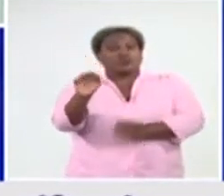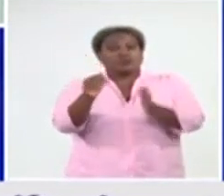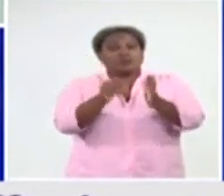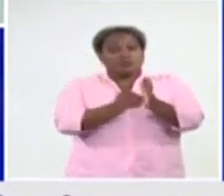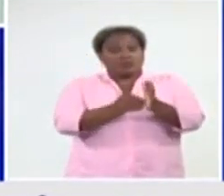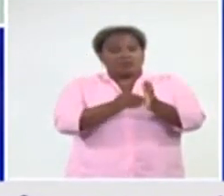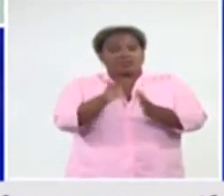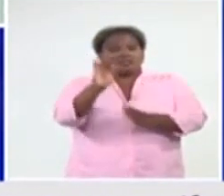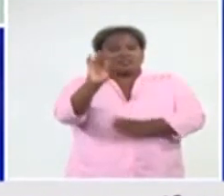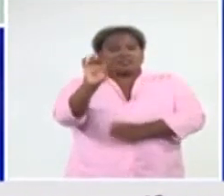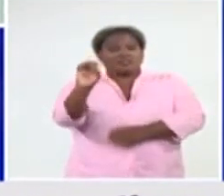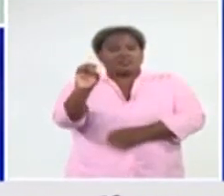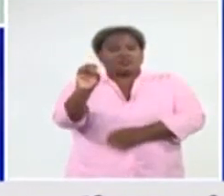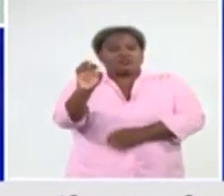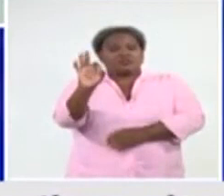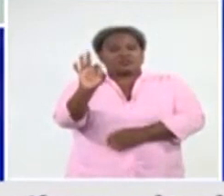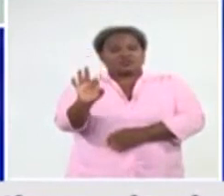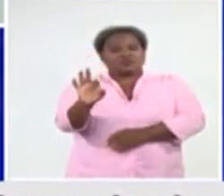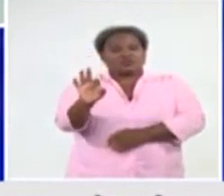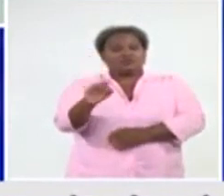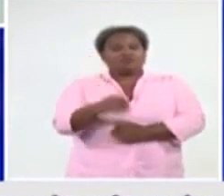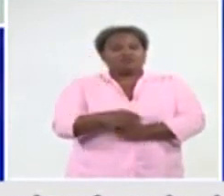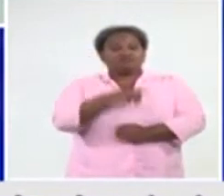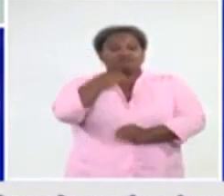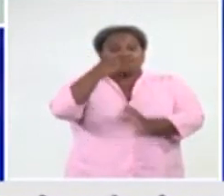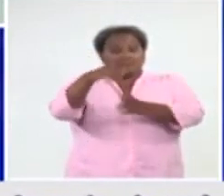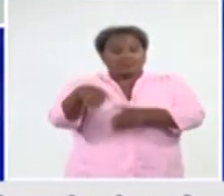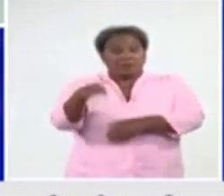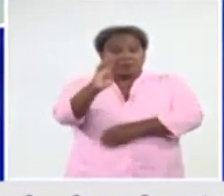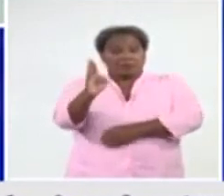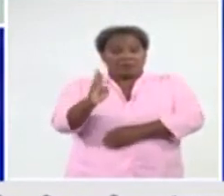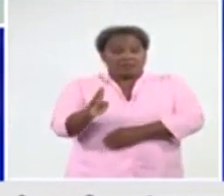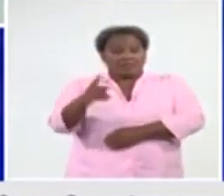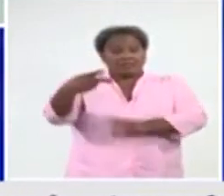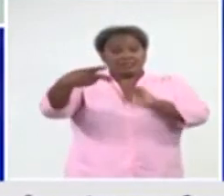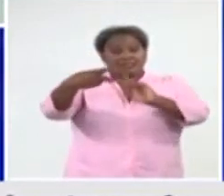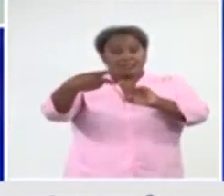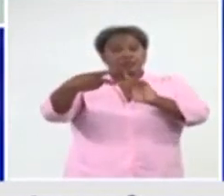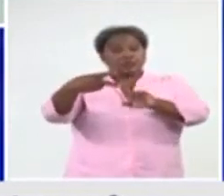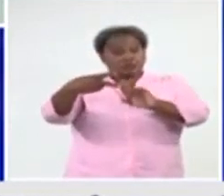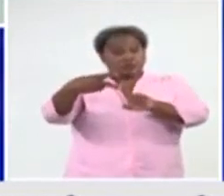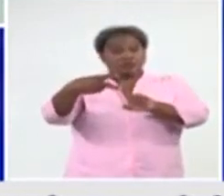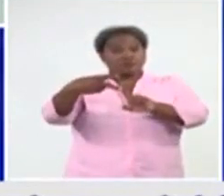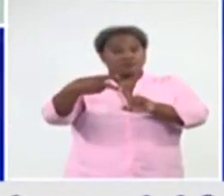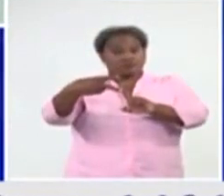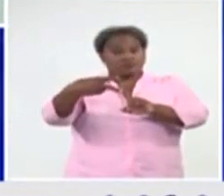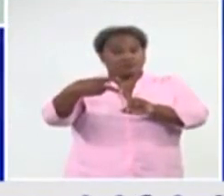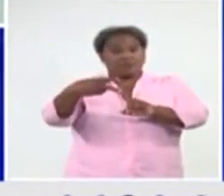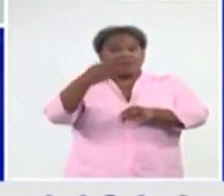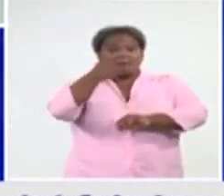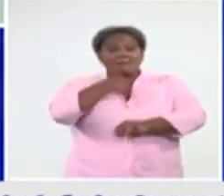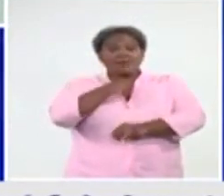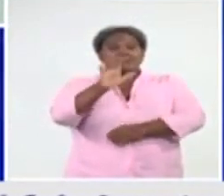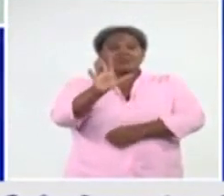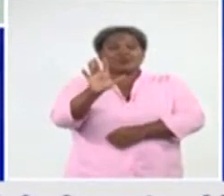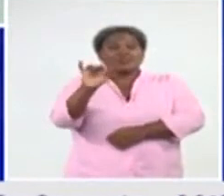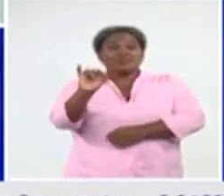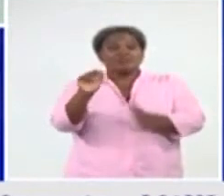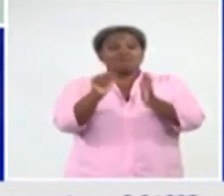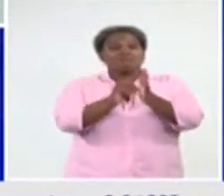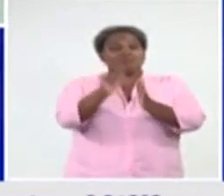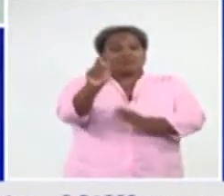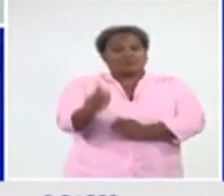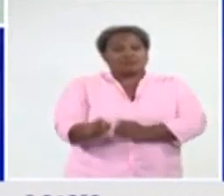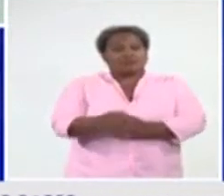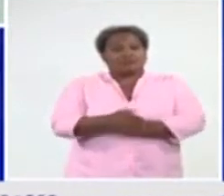6.284.708. En cuanto a fallecidos, Brasil en el segundo lugar, con más de 56.000 personas,